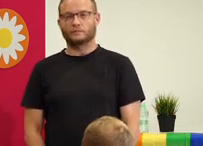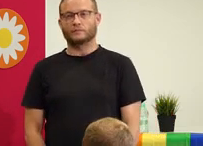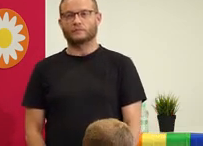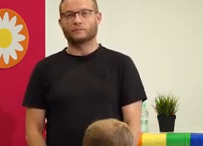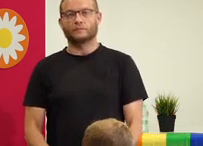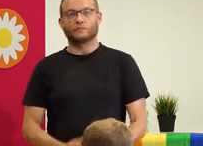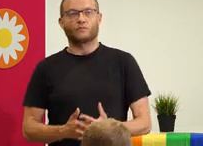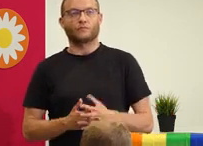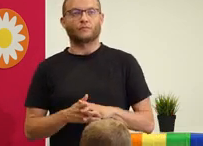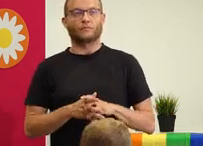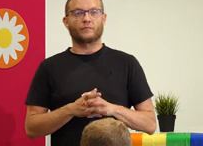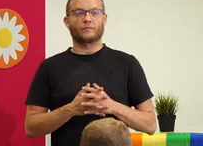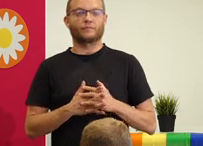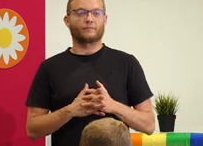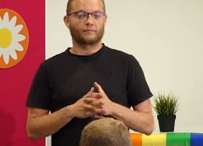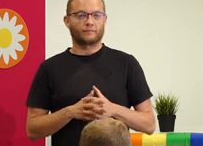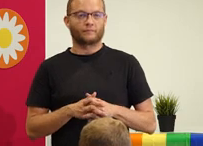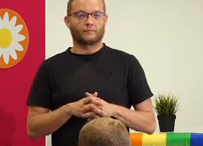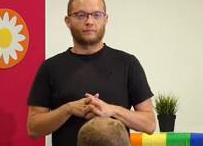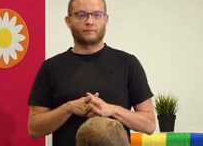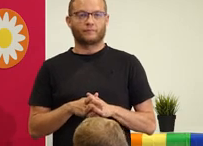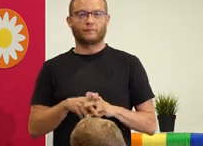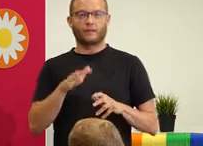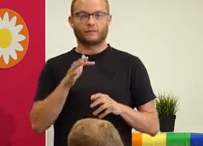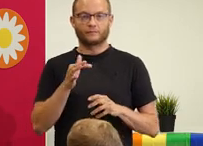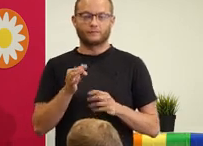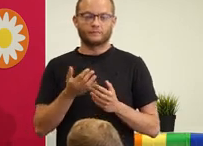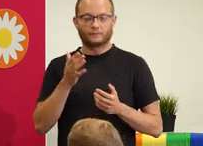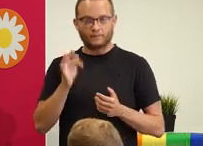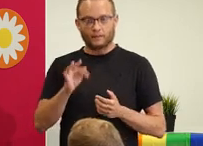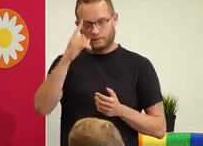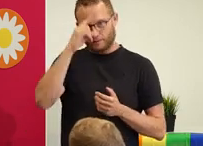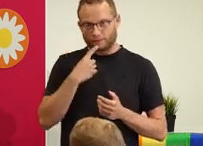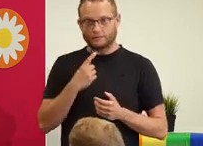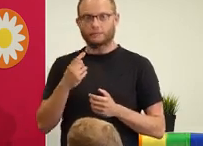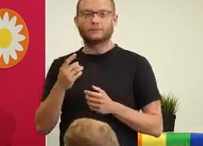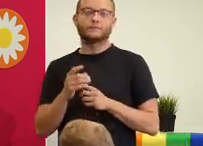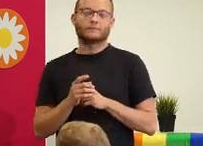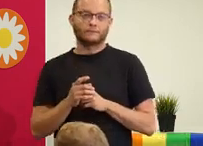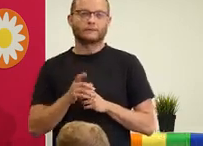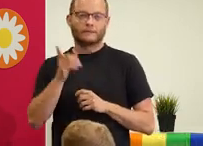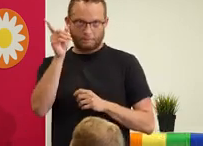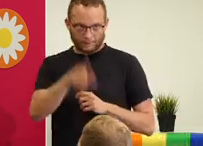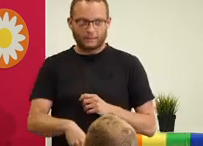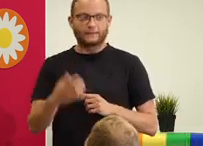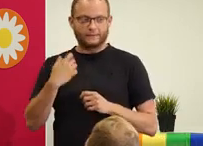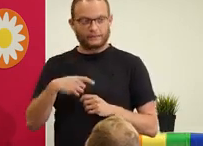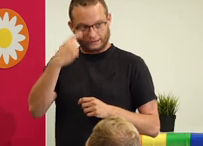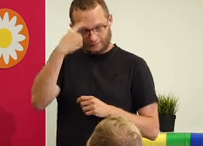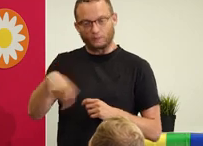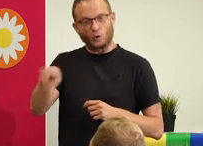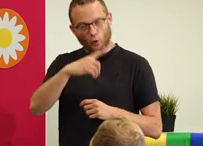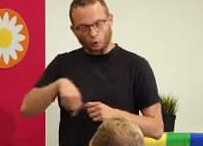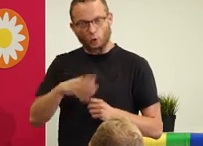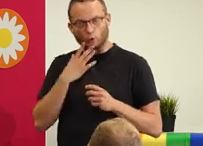Y desde luego, desde el pinkwashing y también el veganwashing, porque también ya sabemos que